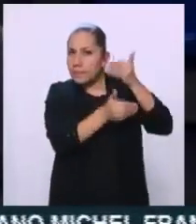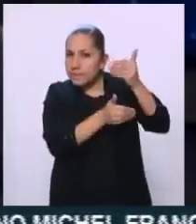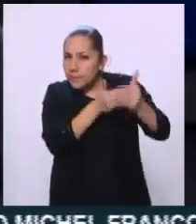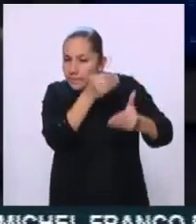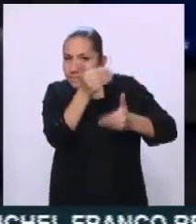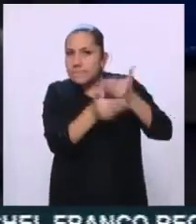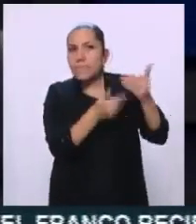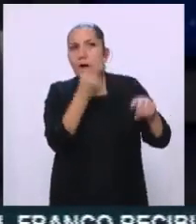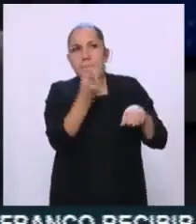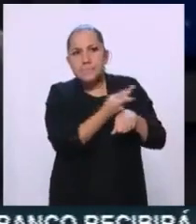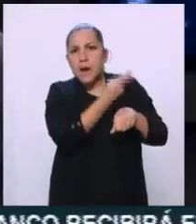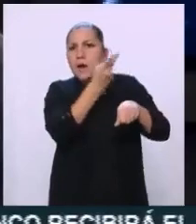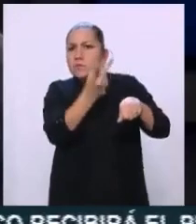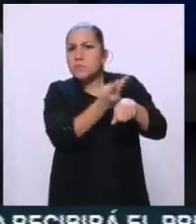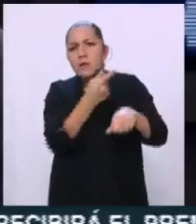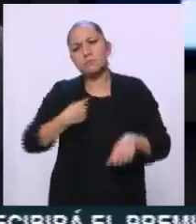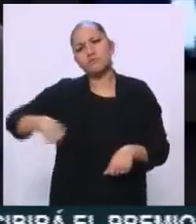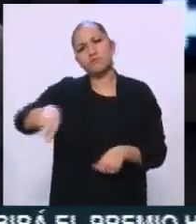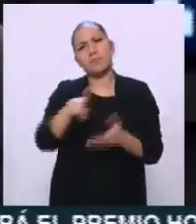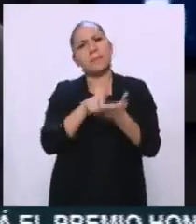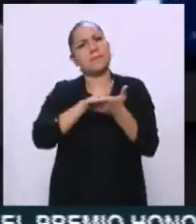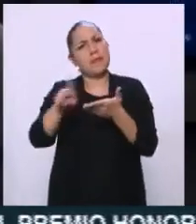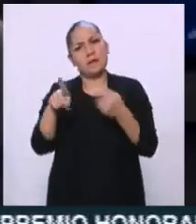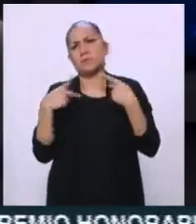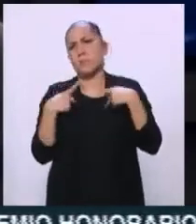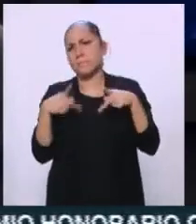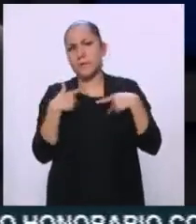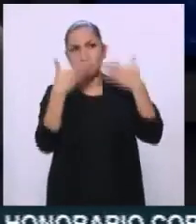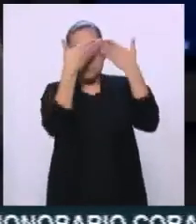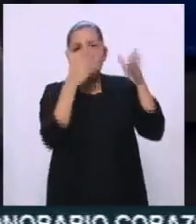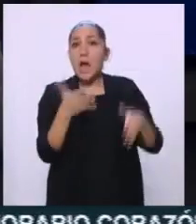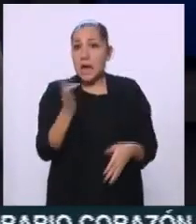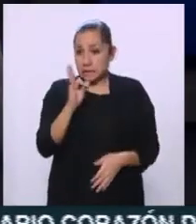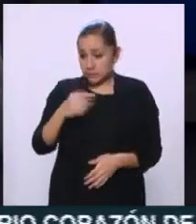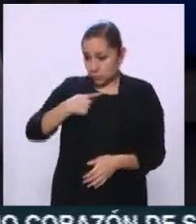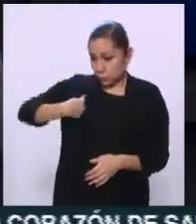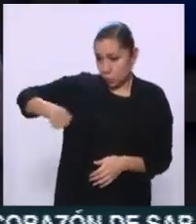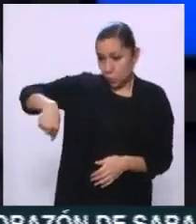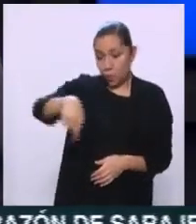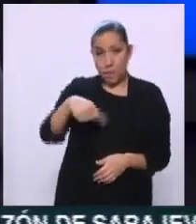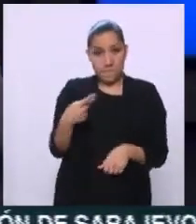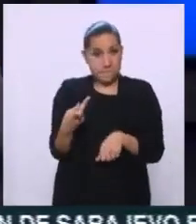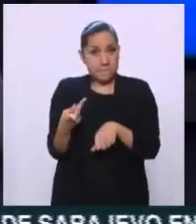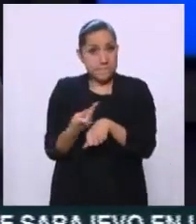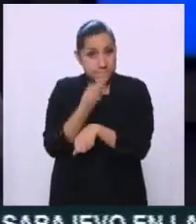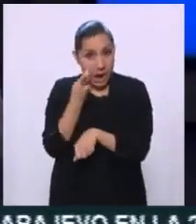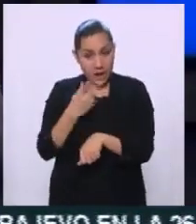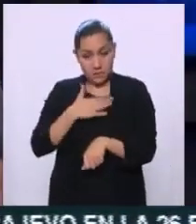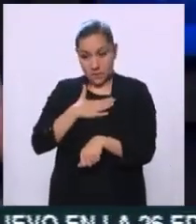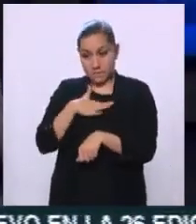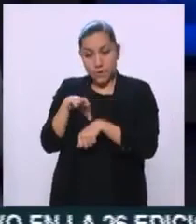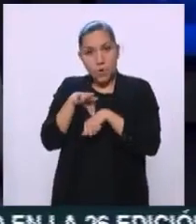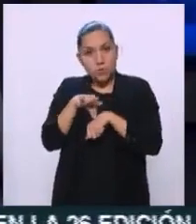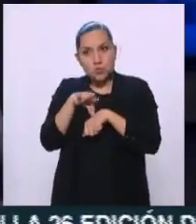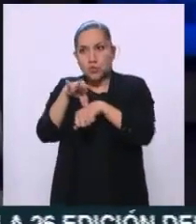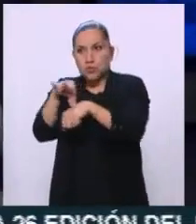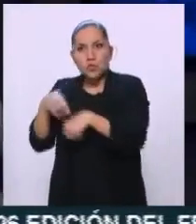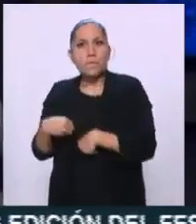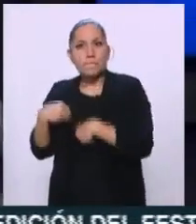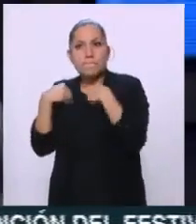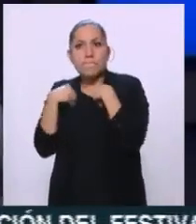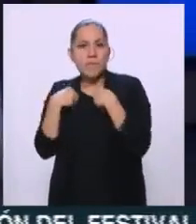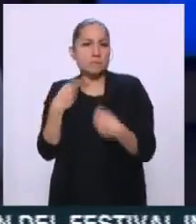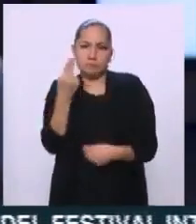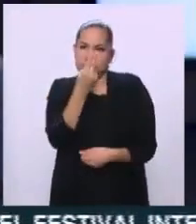quieren, digamos, llevar como están perjudicados, su narrativa es una narrativa de división, de